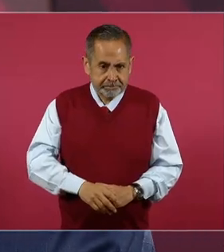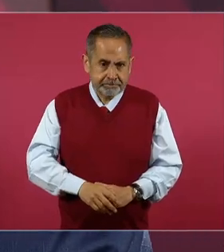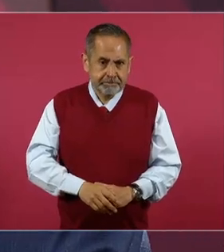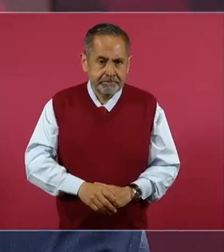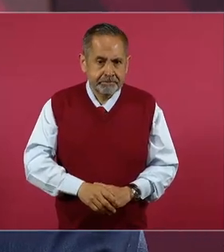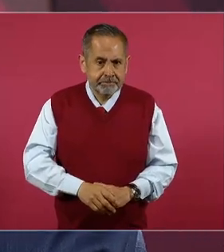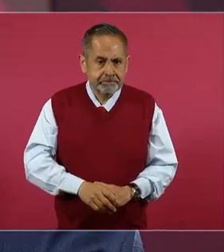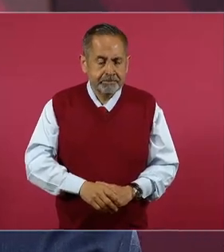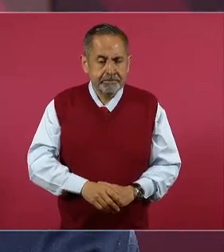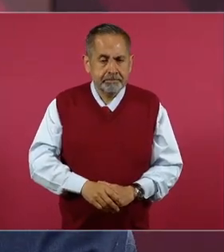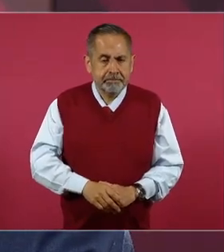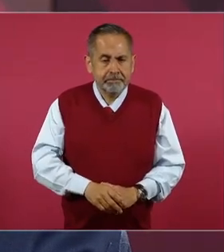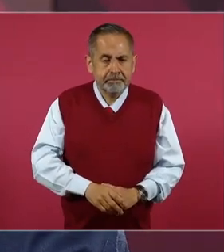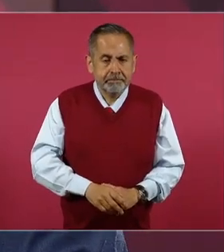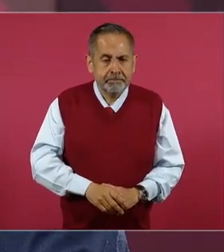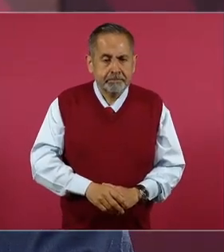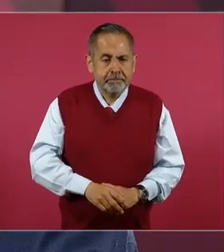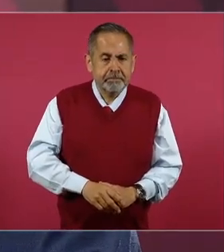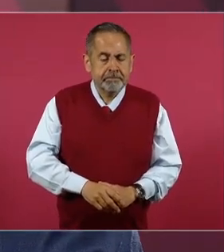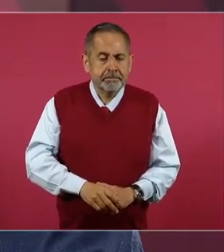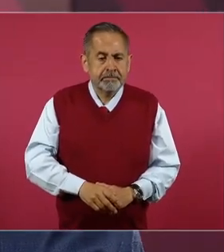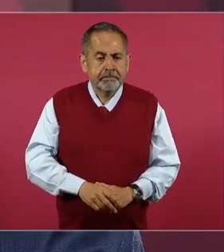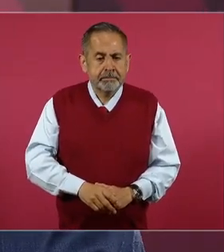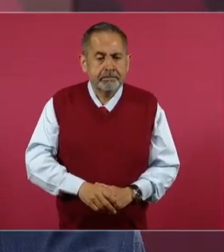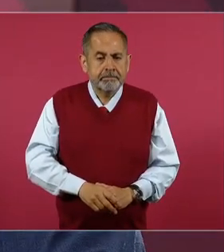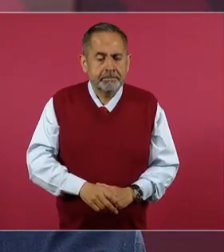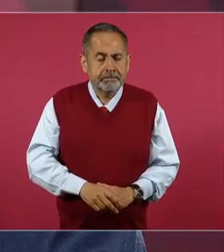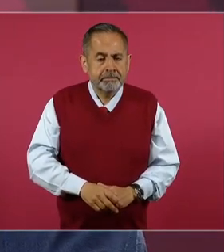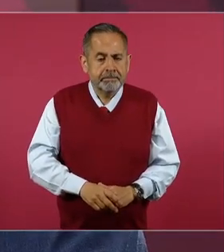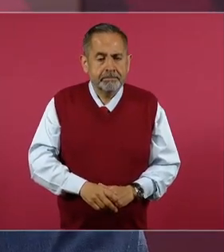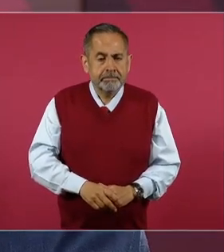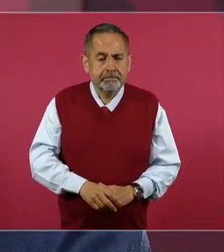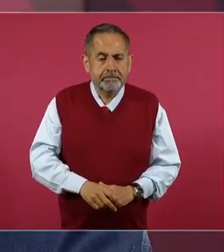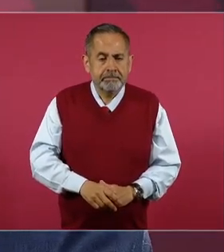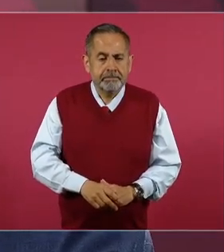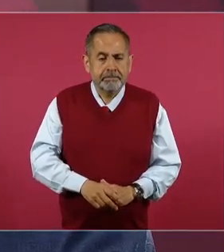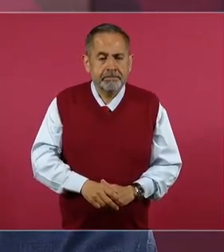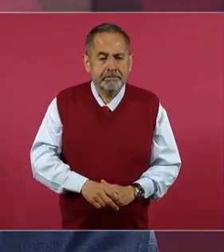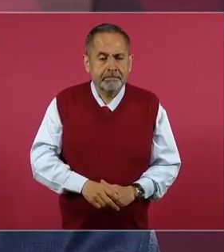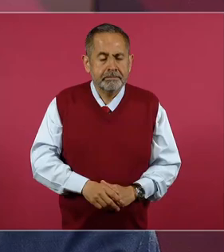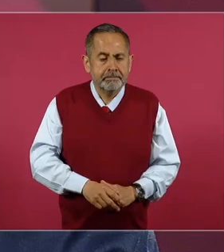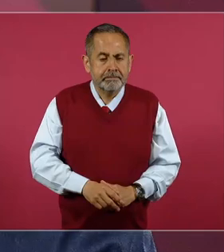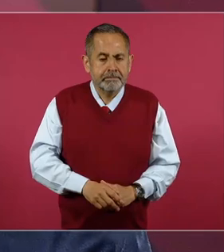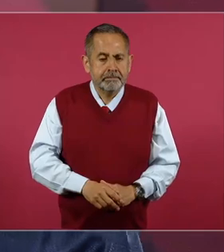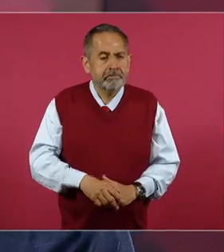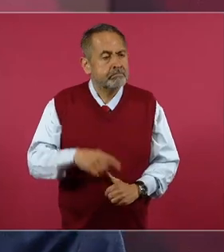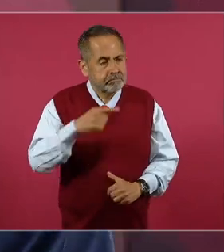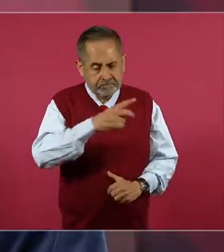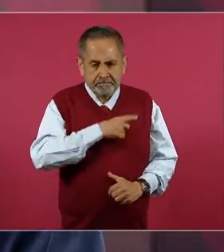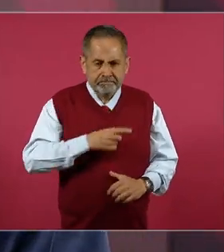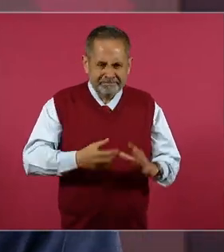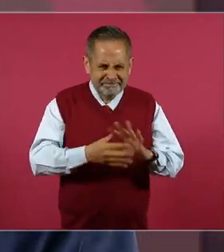escrito amplio,